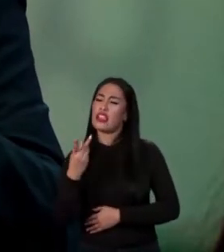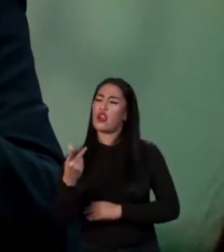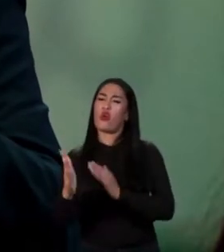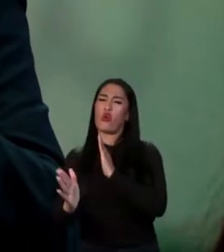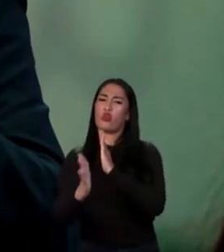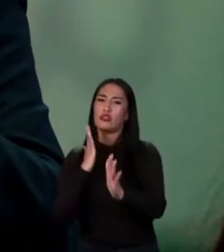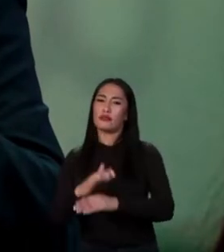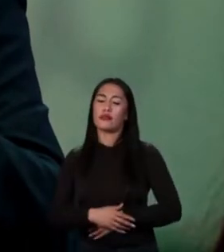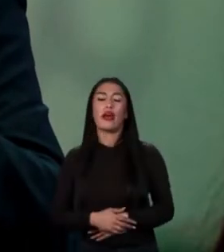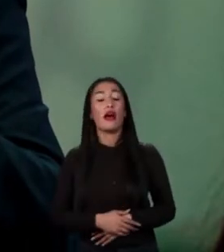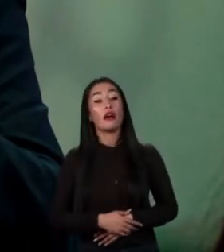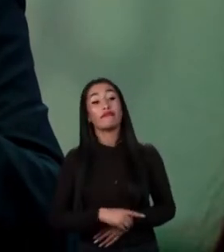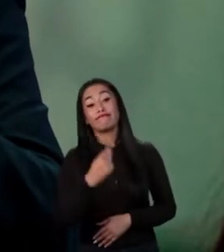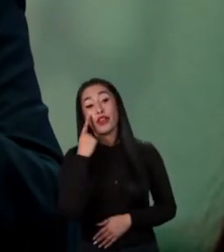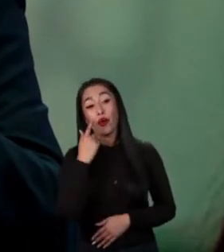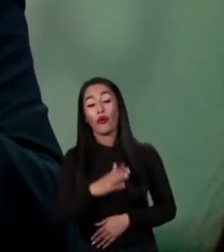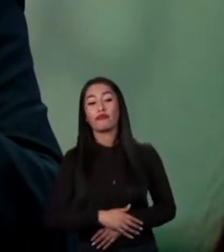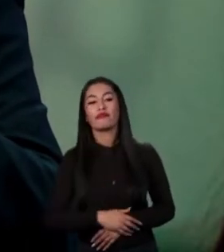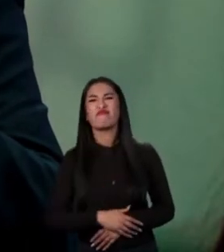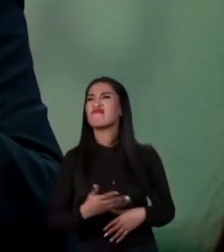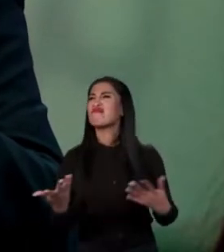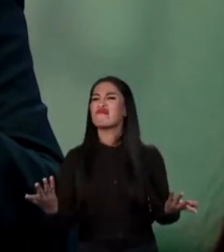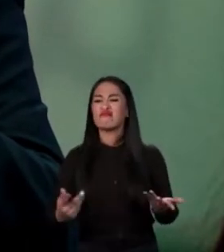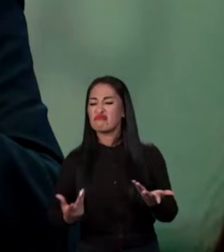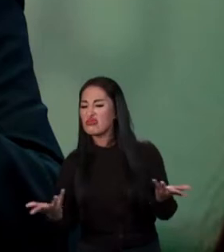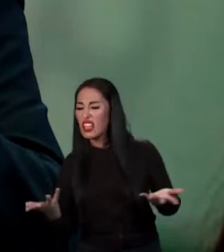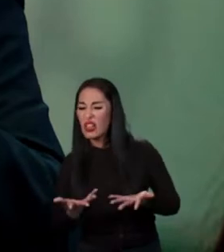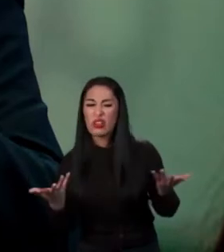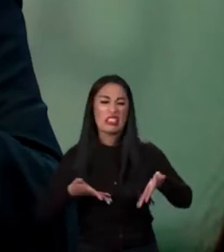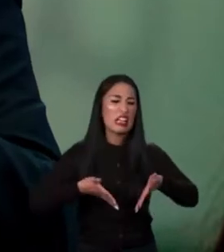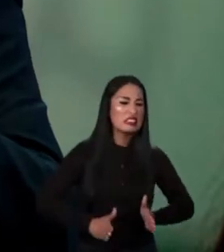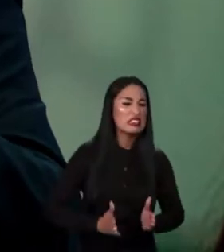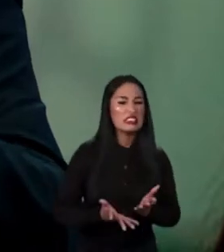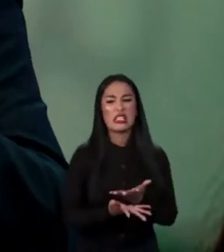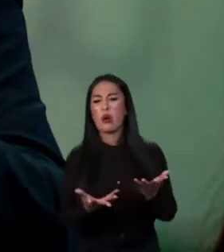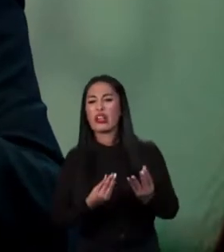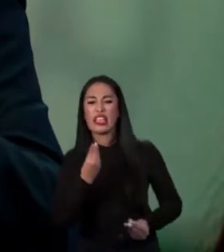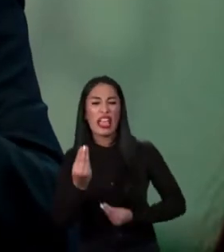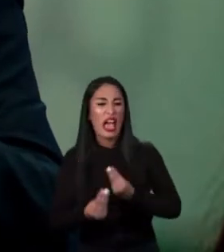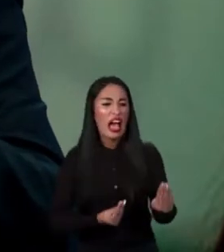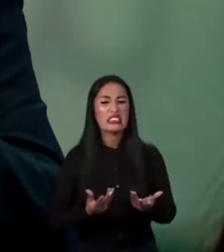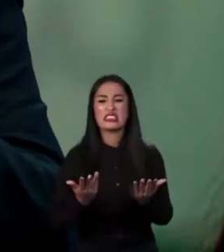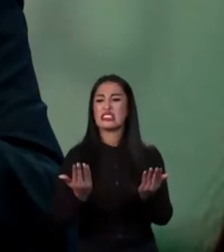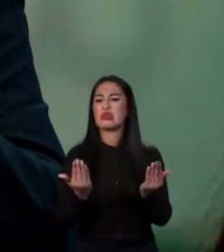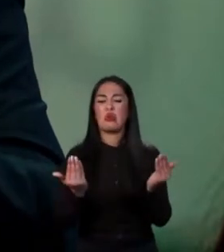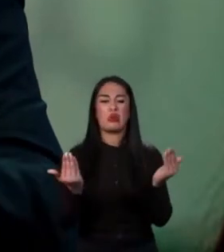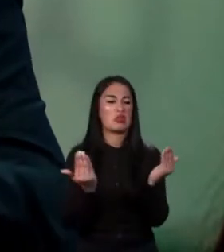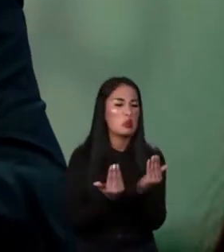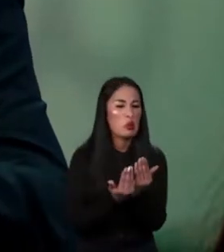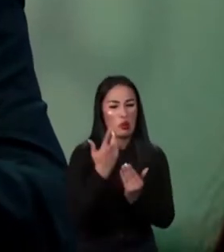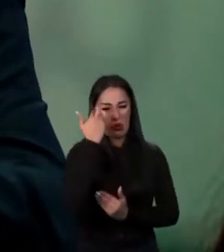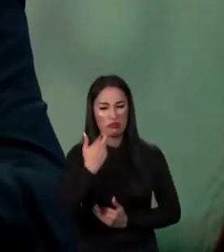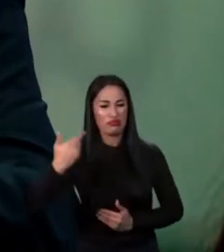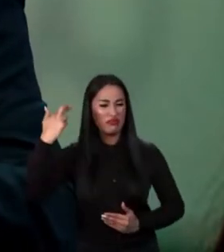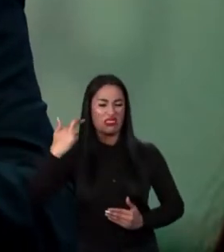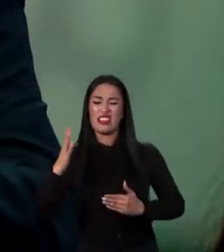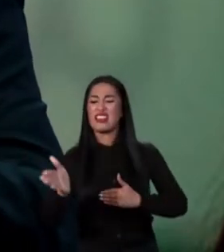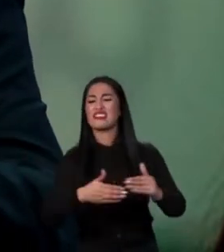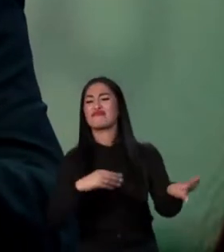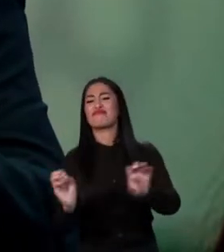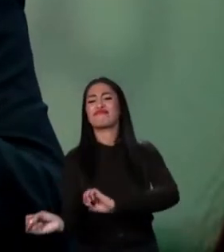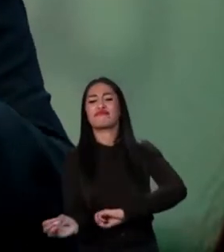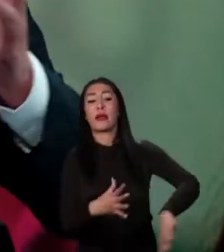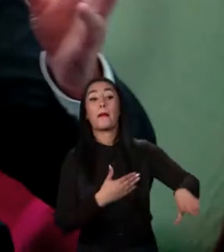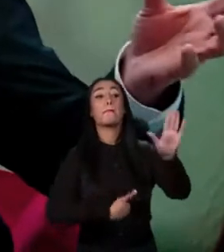no importa de dónde vengas lo que importa es que sepas que sabes hacer y qué tan buen ser humano eres la doctora dolly ha dicho algo que es fundamental